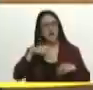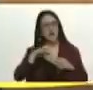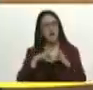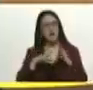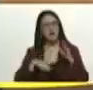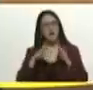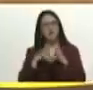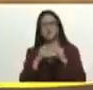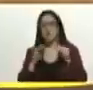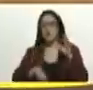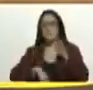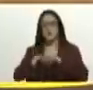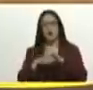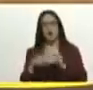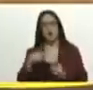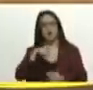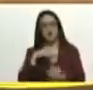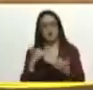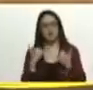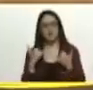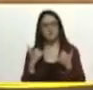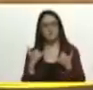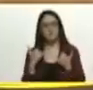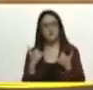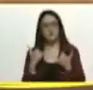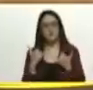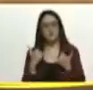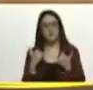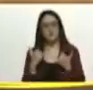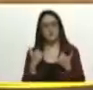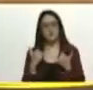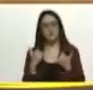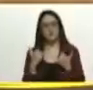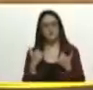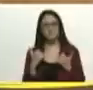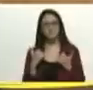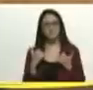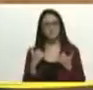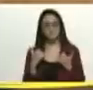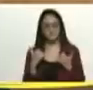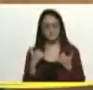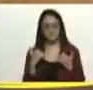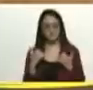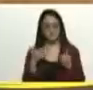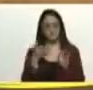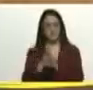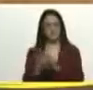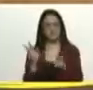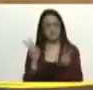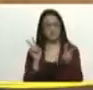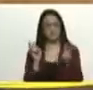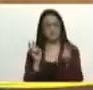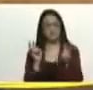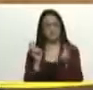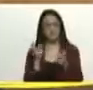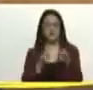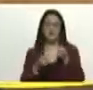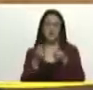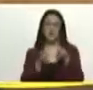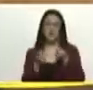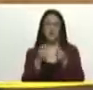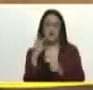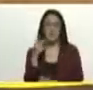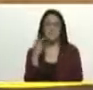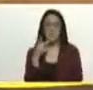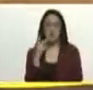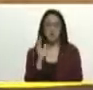intolerantes con nosotros mismos? Y que en lo que se refiere a economía,